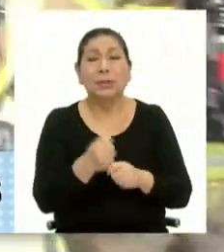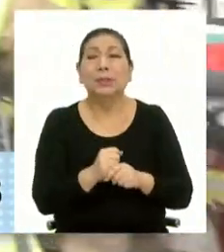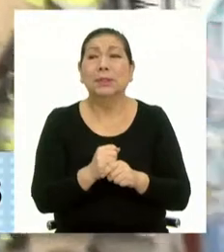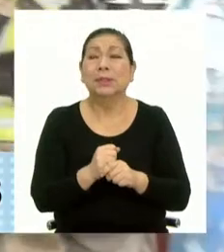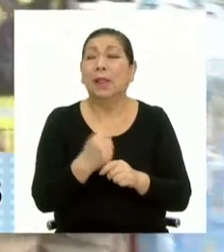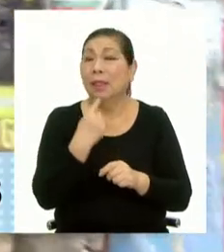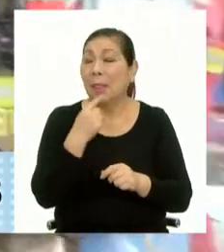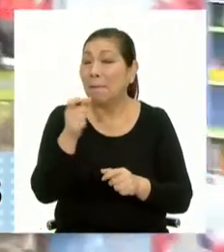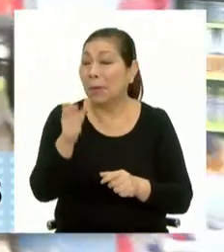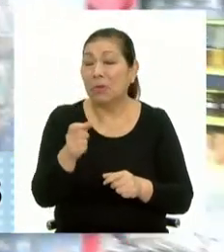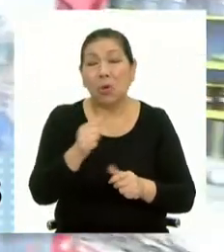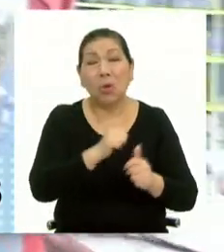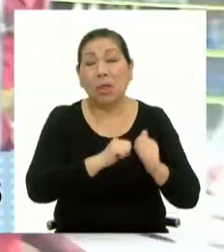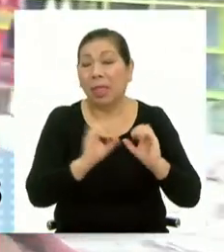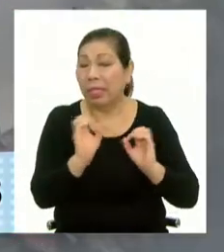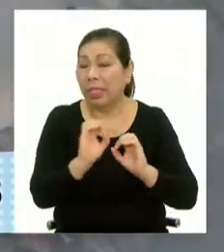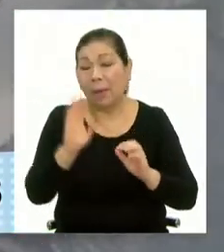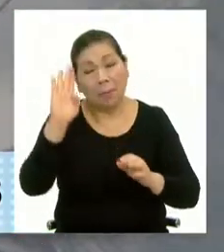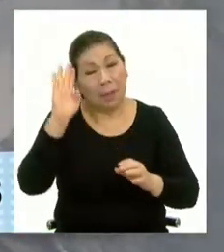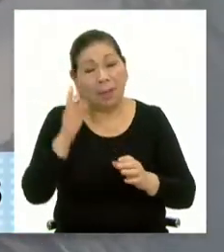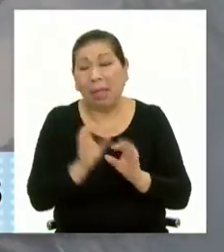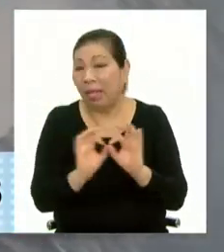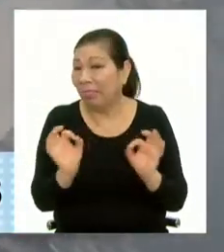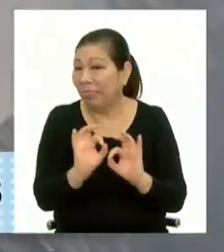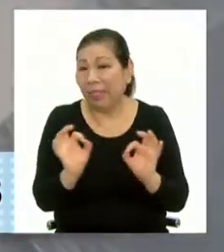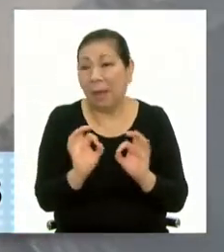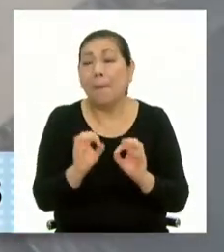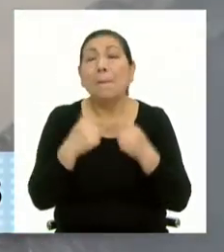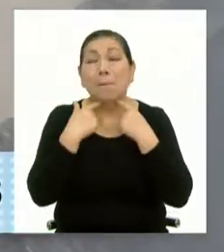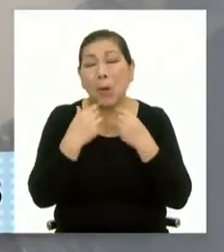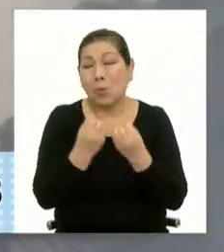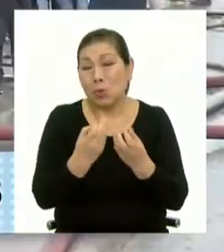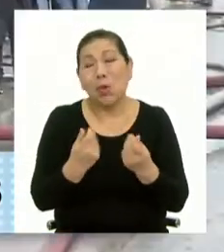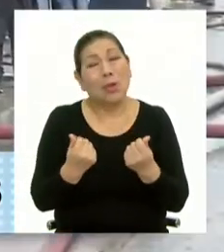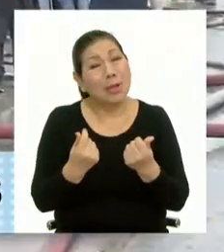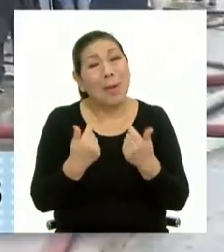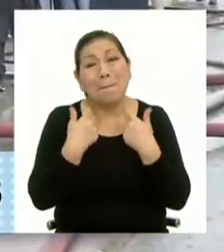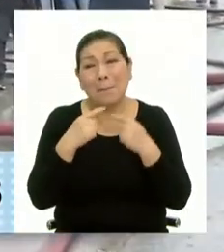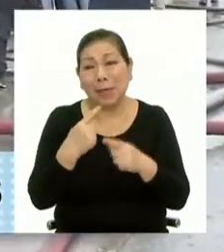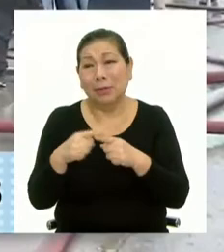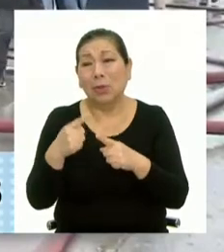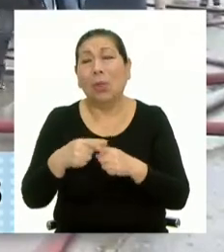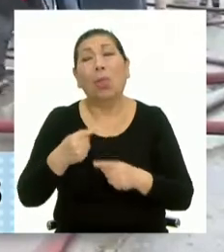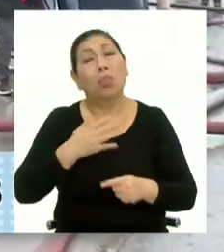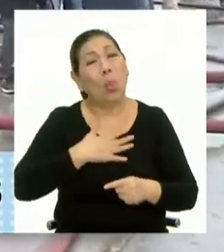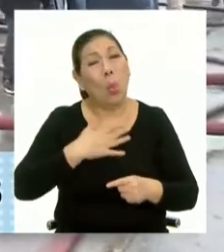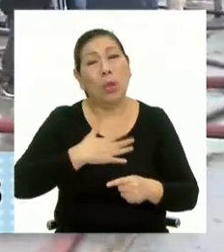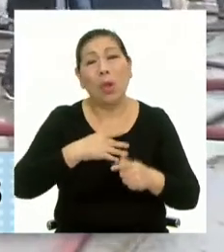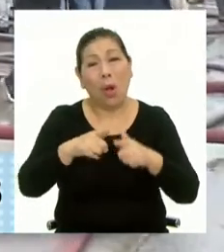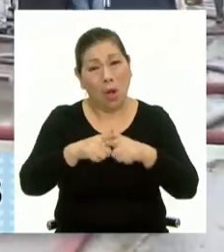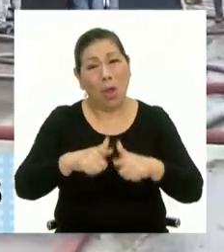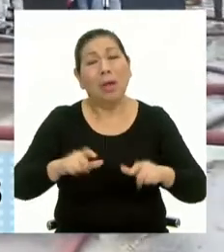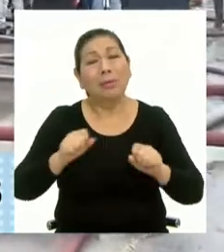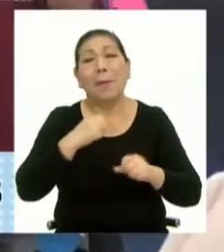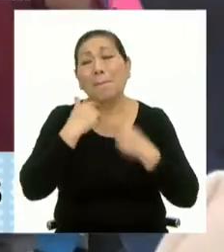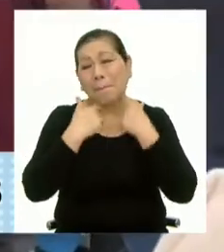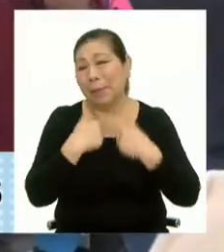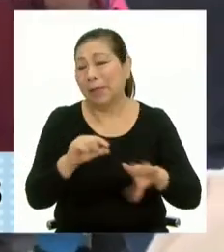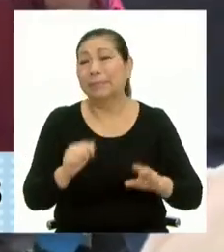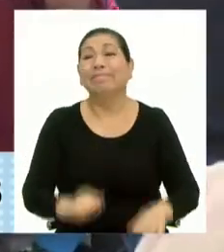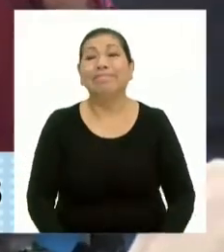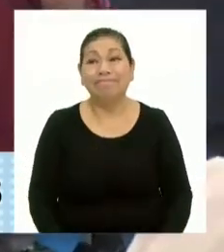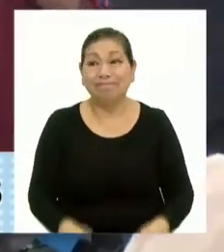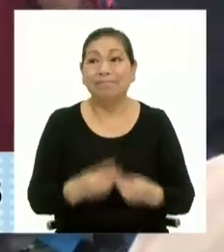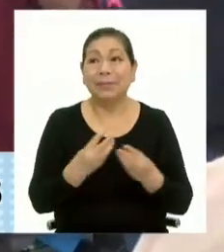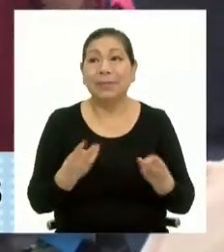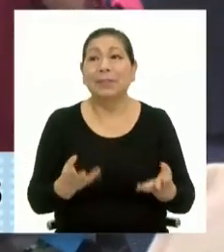se reportaron personas afectadas ni heridas, pero sí cuantiosas pérdidas económicas para varios de los dueños de los locales. El